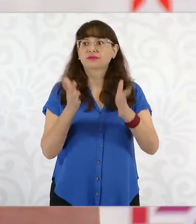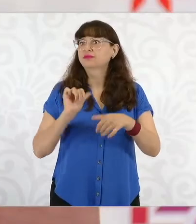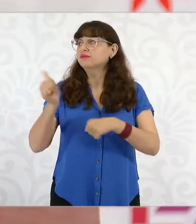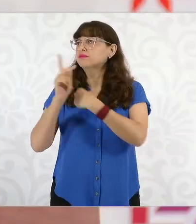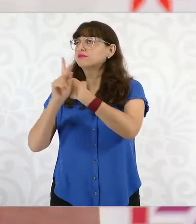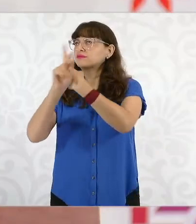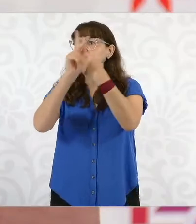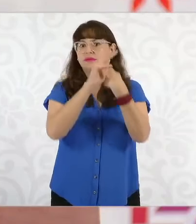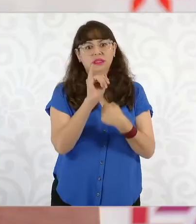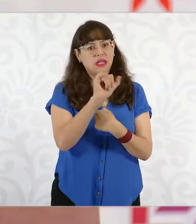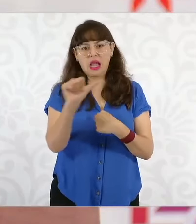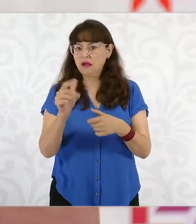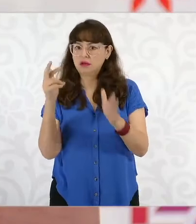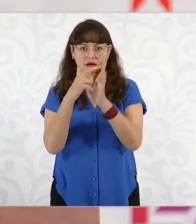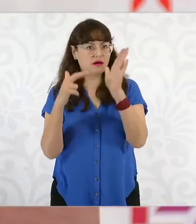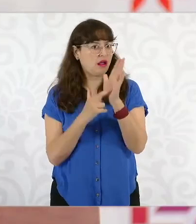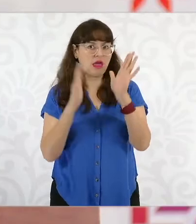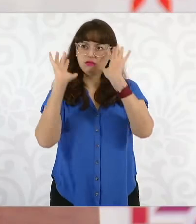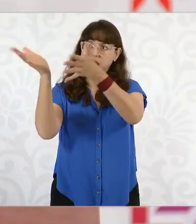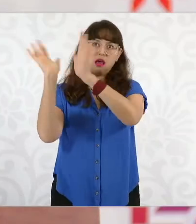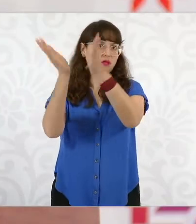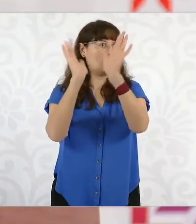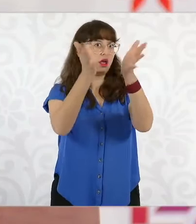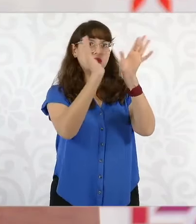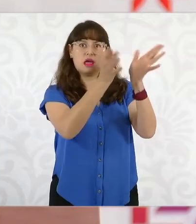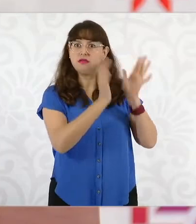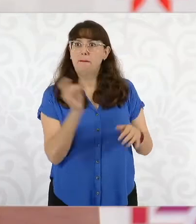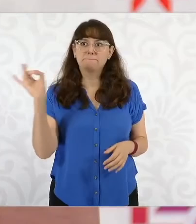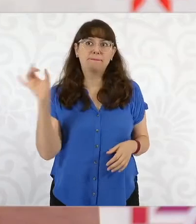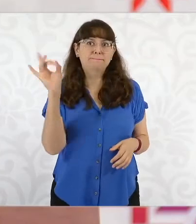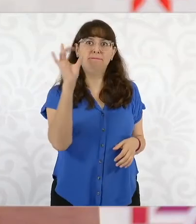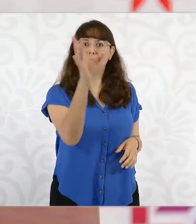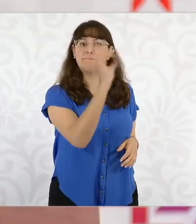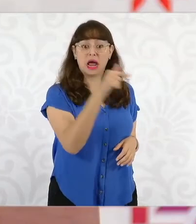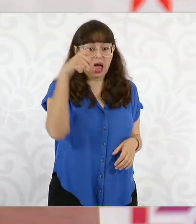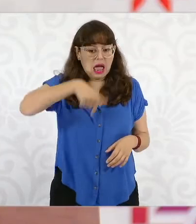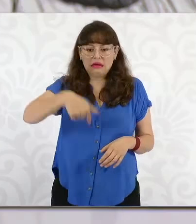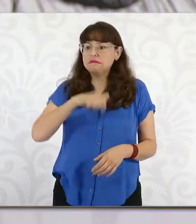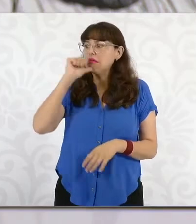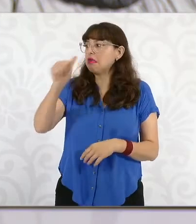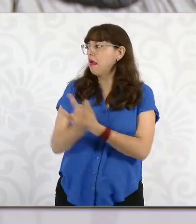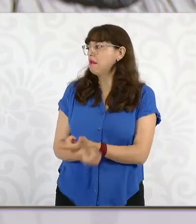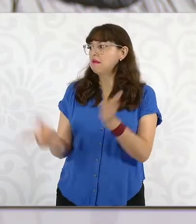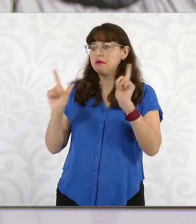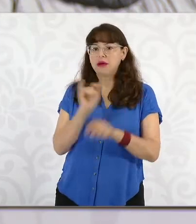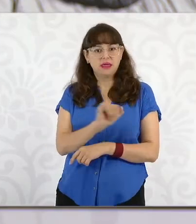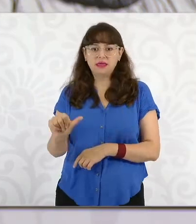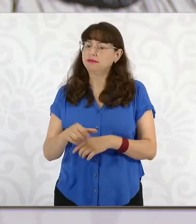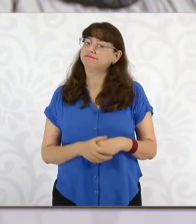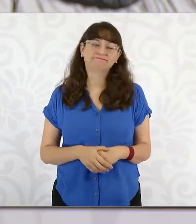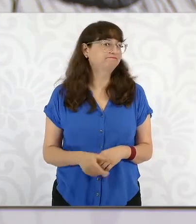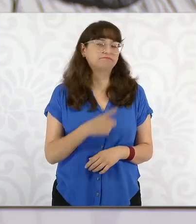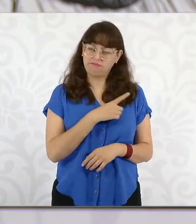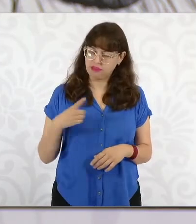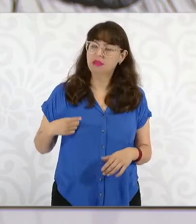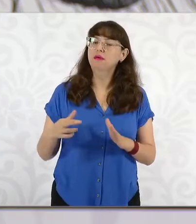tienen regulada la inteligencia artificial. Aquí no hay ninguna regulación a la inteligencia artificial. Y tiene que abrirse el